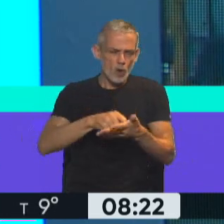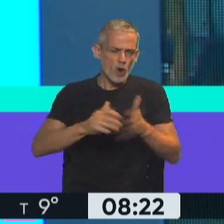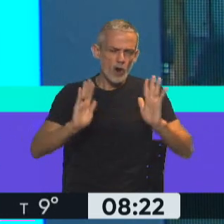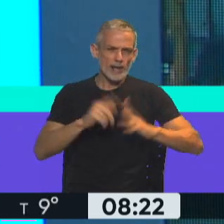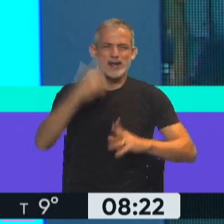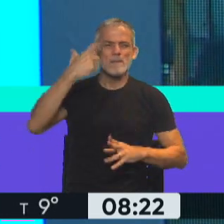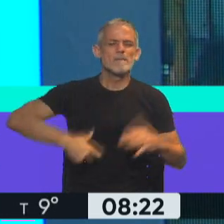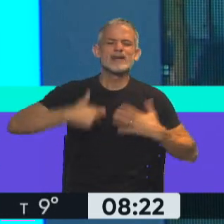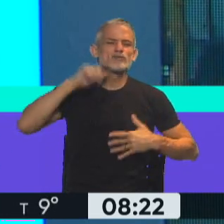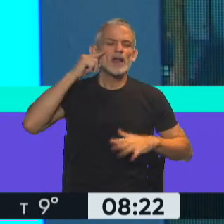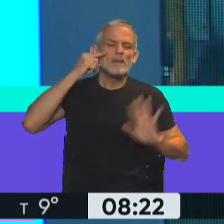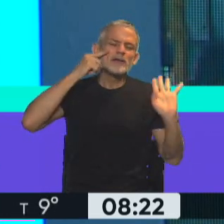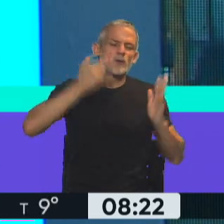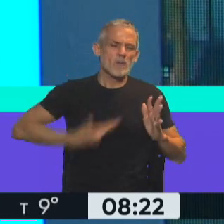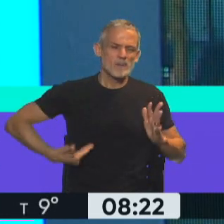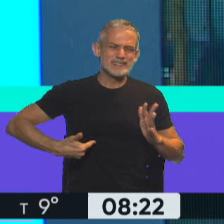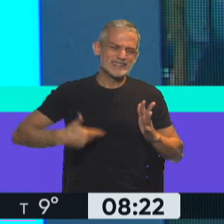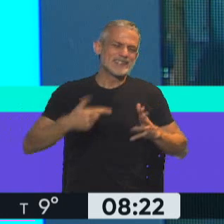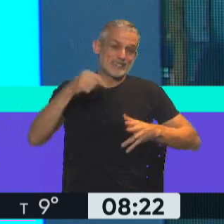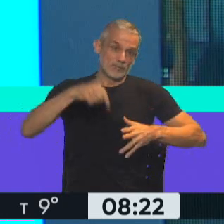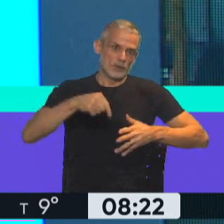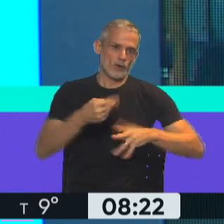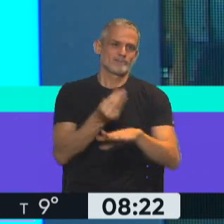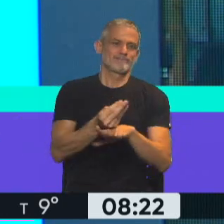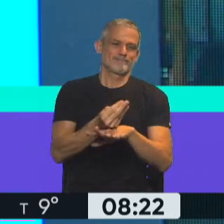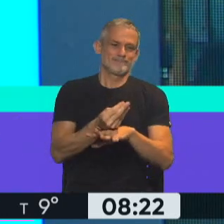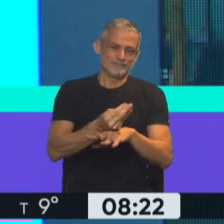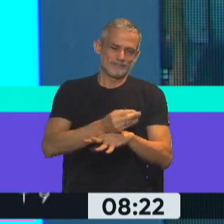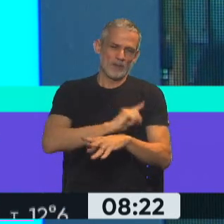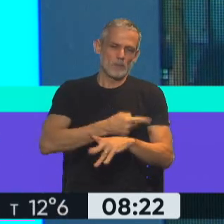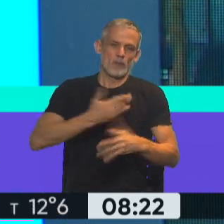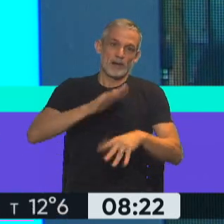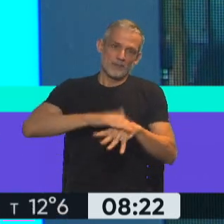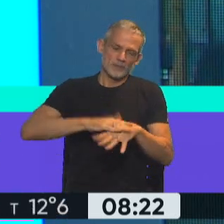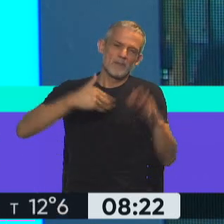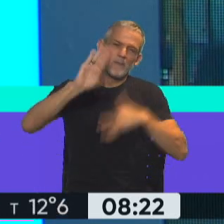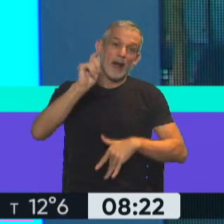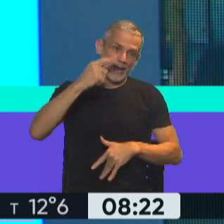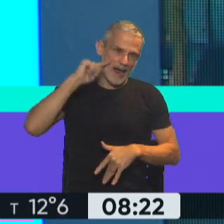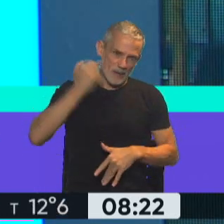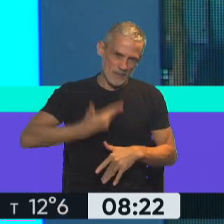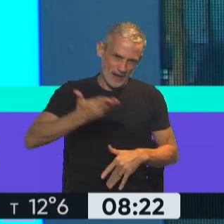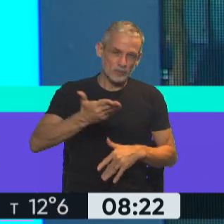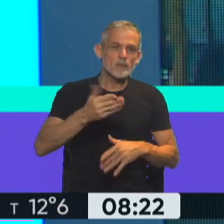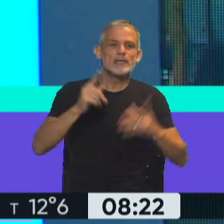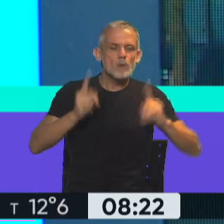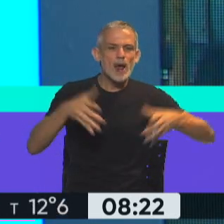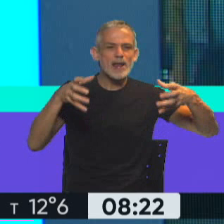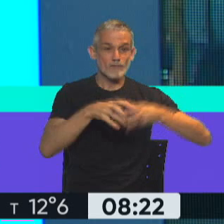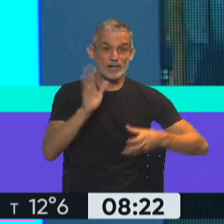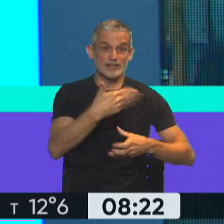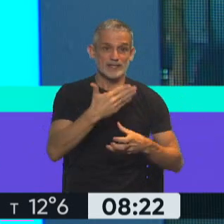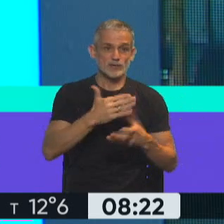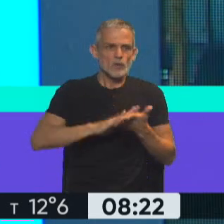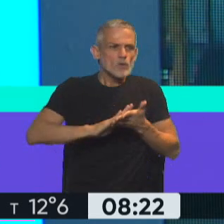la persona, como Alberto, como presidente, que hoy es quien tiene la mayor responsabilidad en ese sentido, sí me parece que el Frente de Todos es una novedad